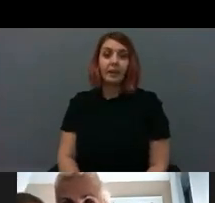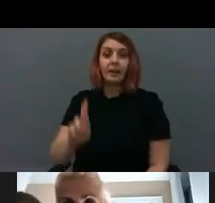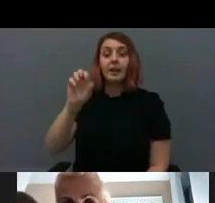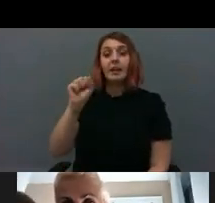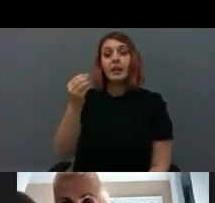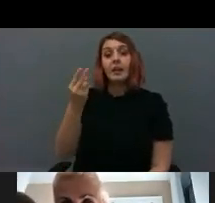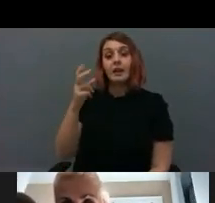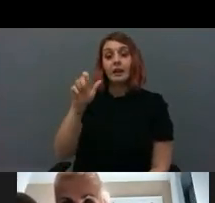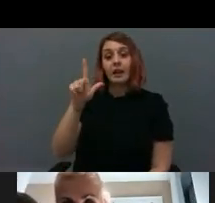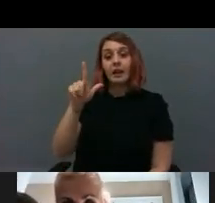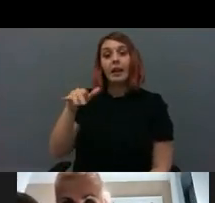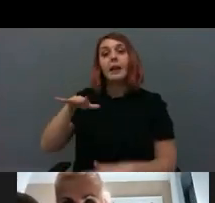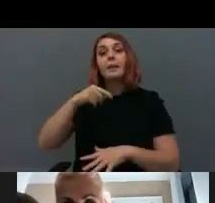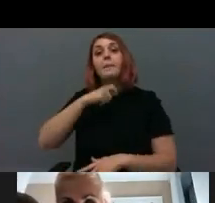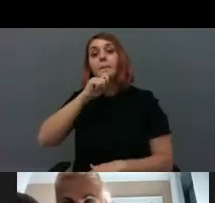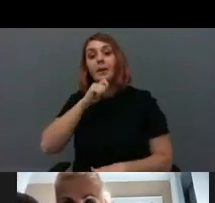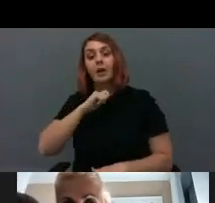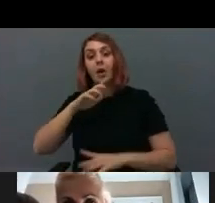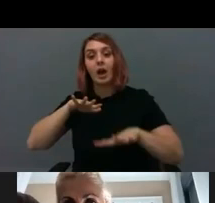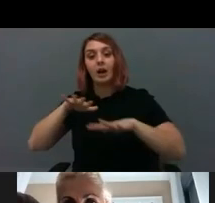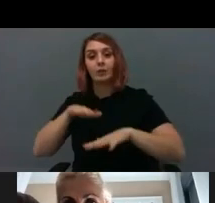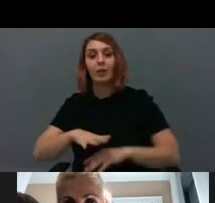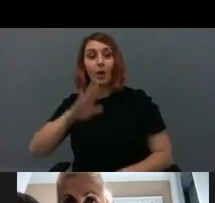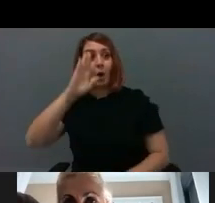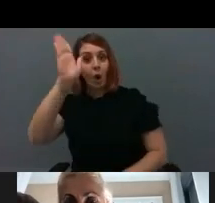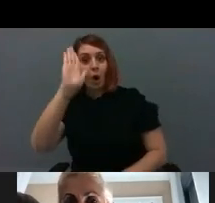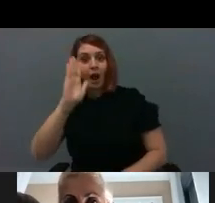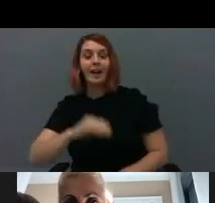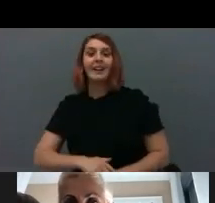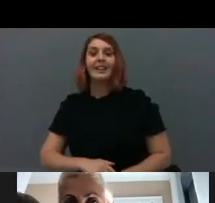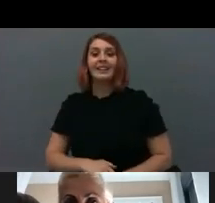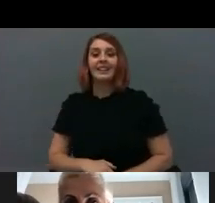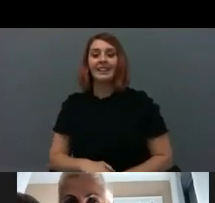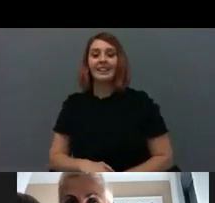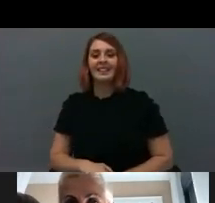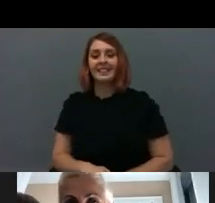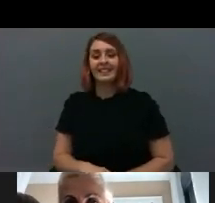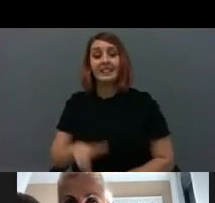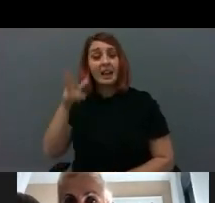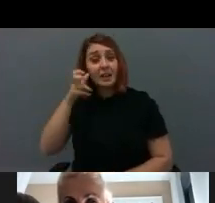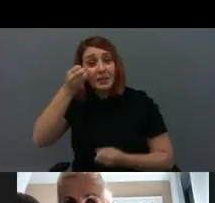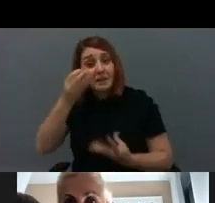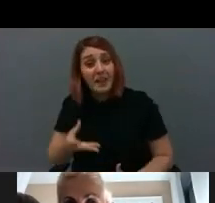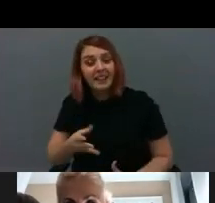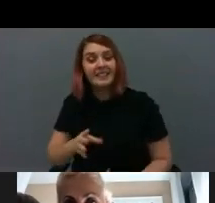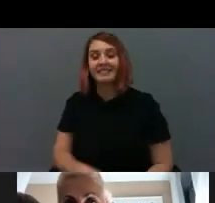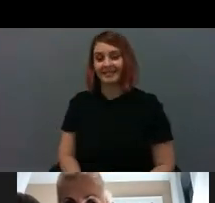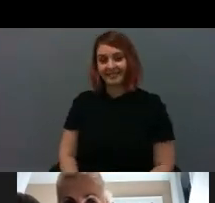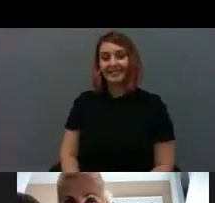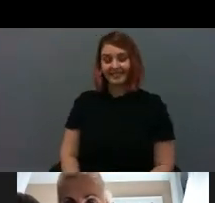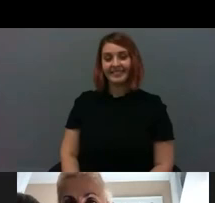micro activado? Hola, ¿se me oye? Sí.